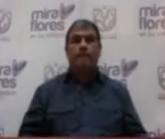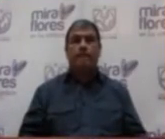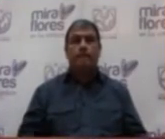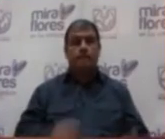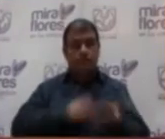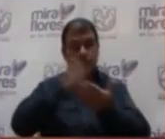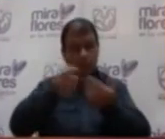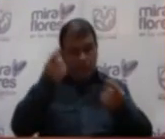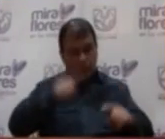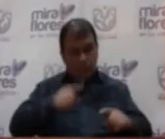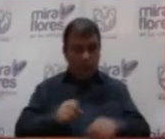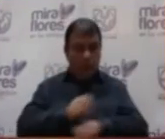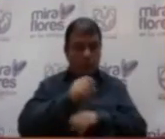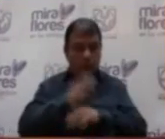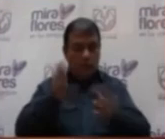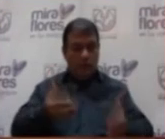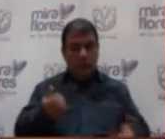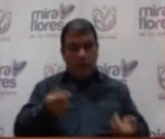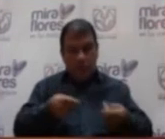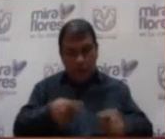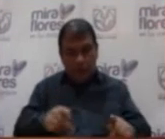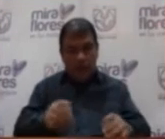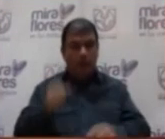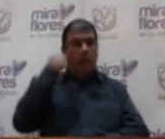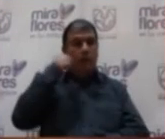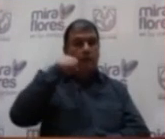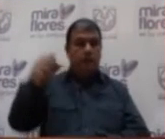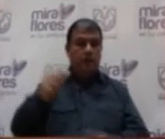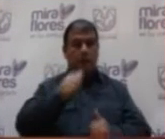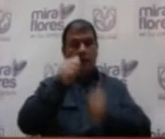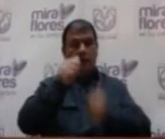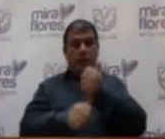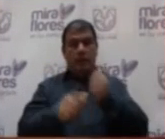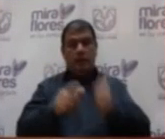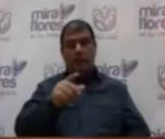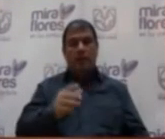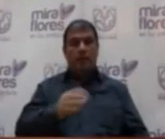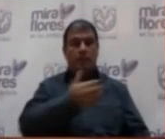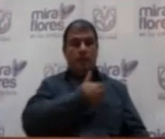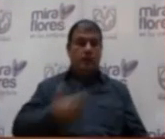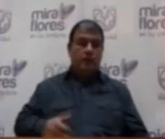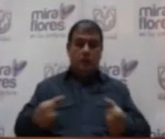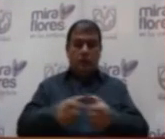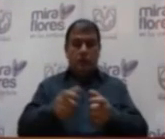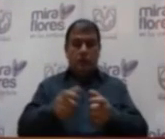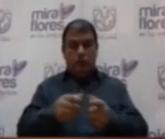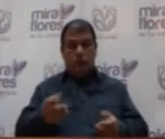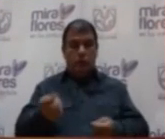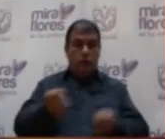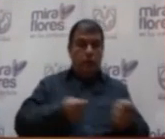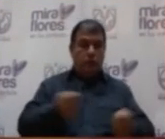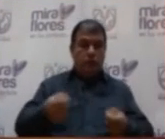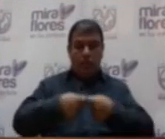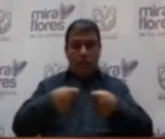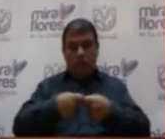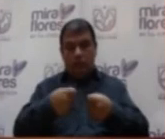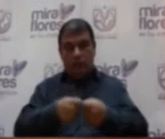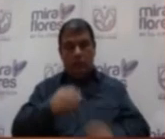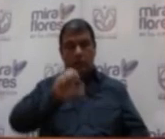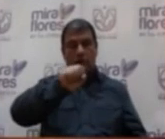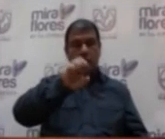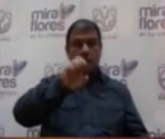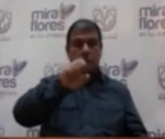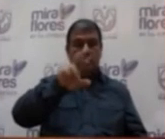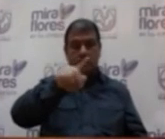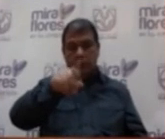Proyecto de acuerdo de consejo que autoriza el viaje del gerente municipal y presidente de la Comisión de Gobierno Electrónico, Sergio Mesa Salazar, y